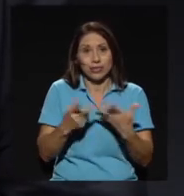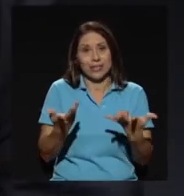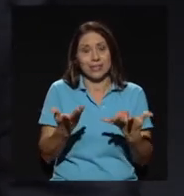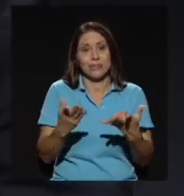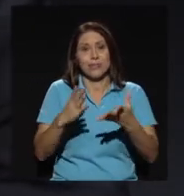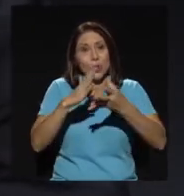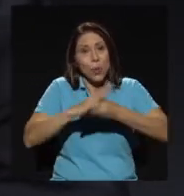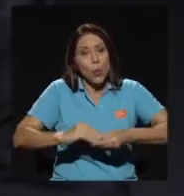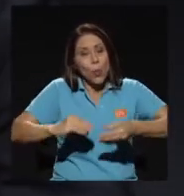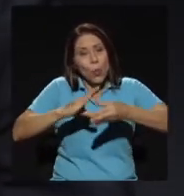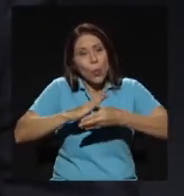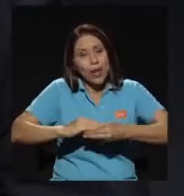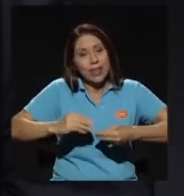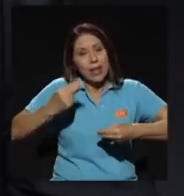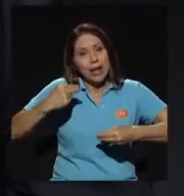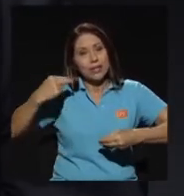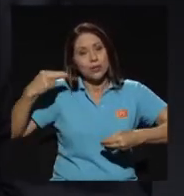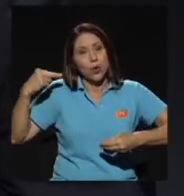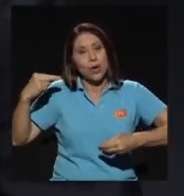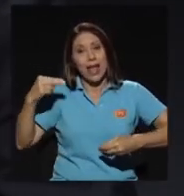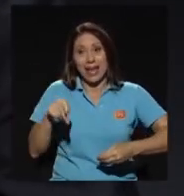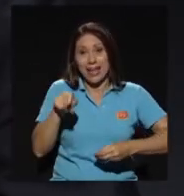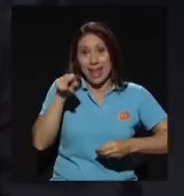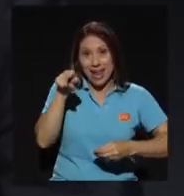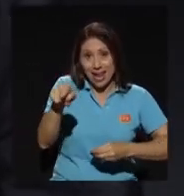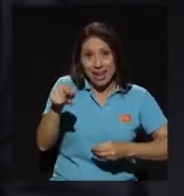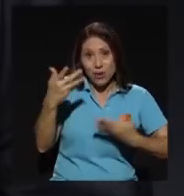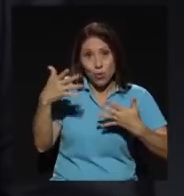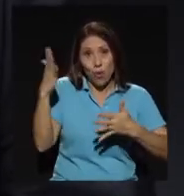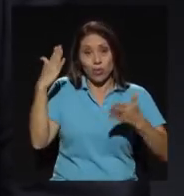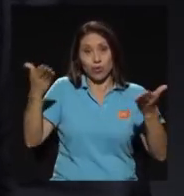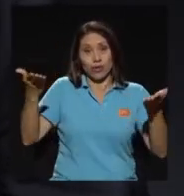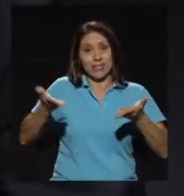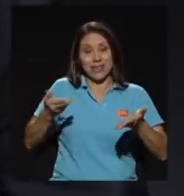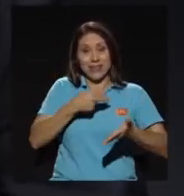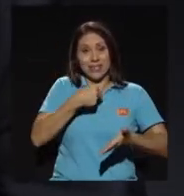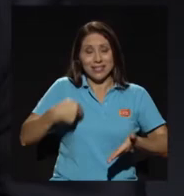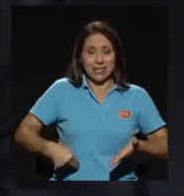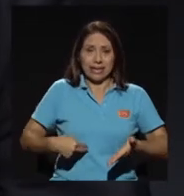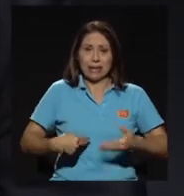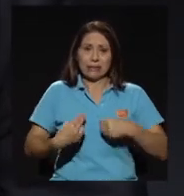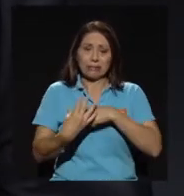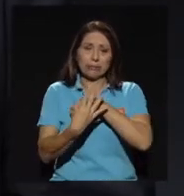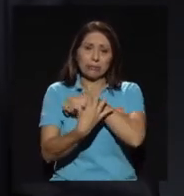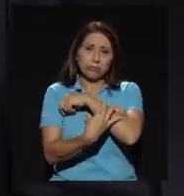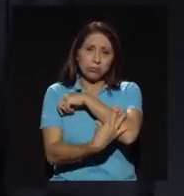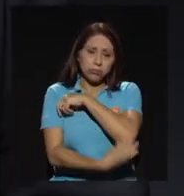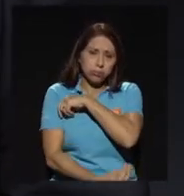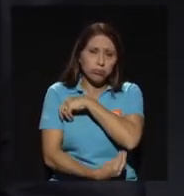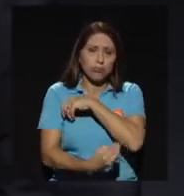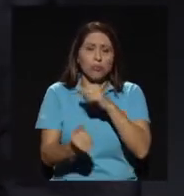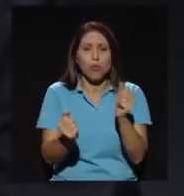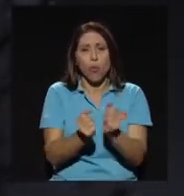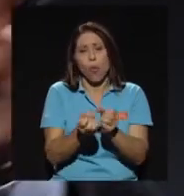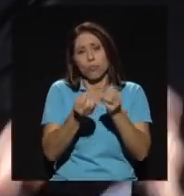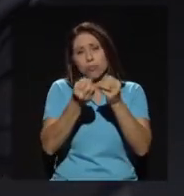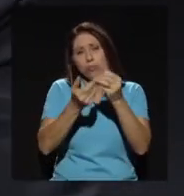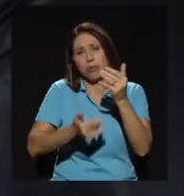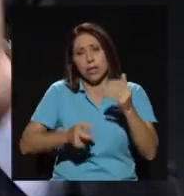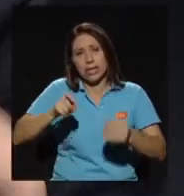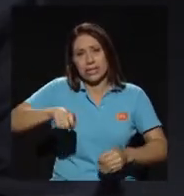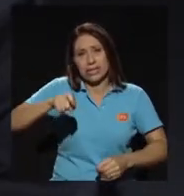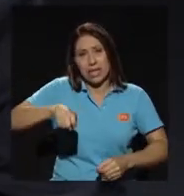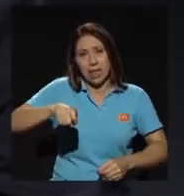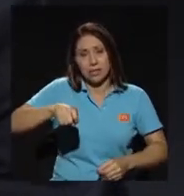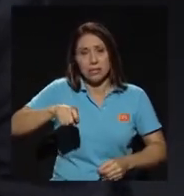de que el de cuando recibe china una china muy pobre con muchas necesidades se va a ser un